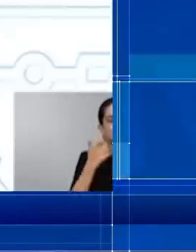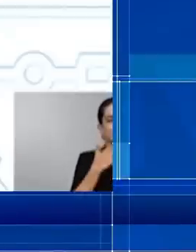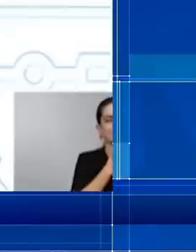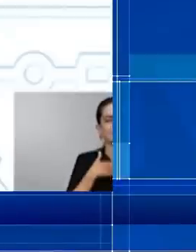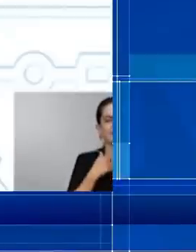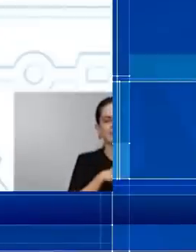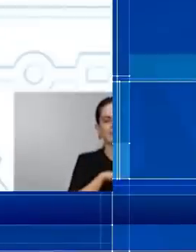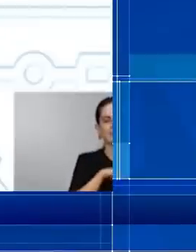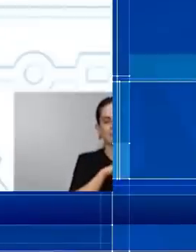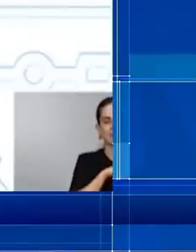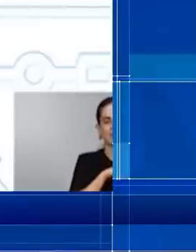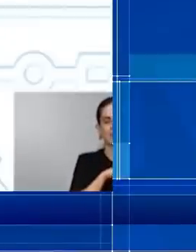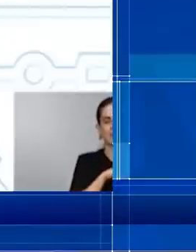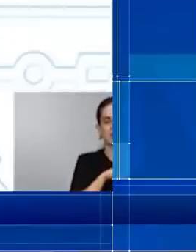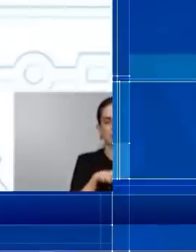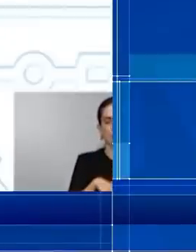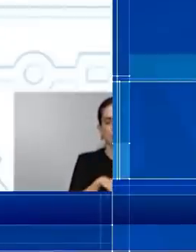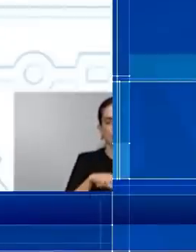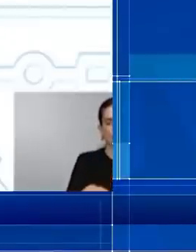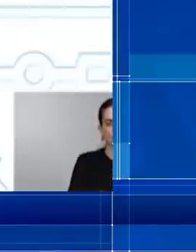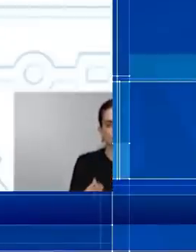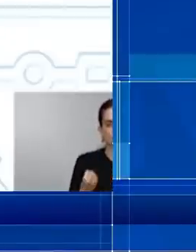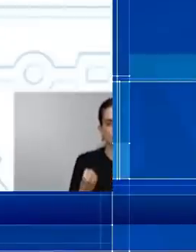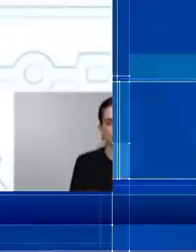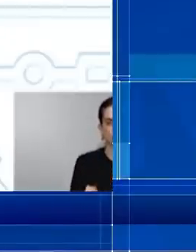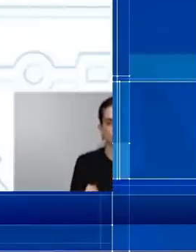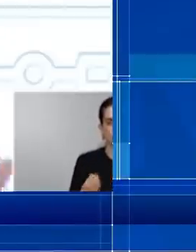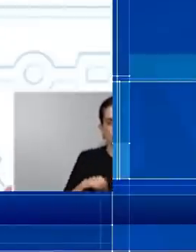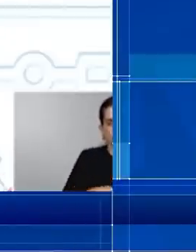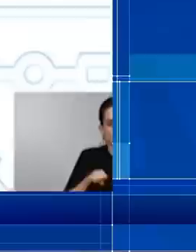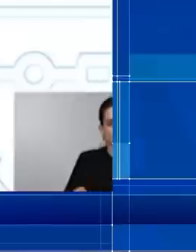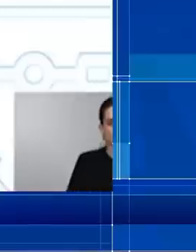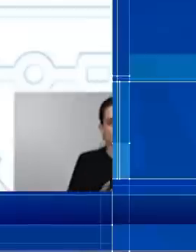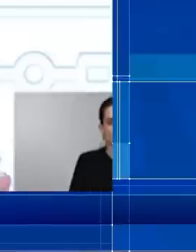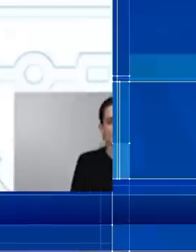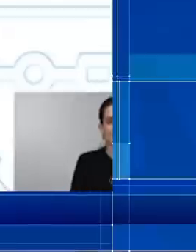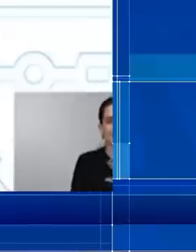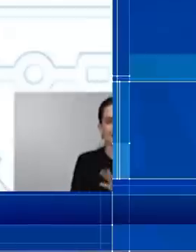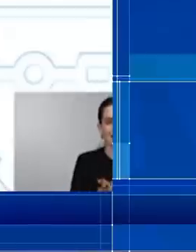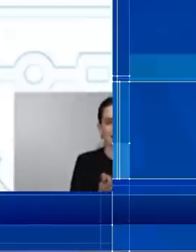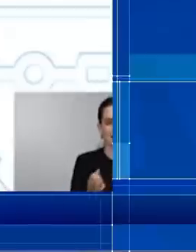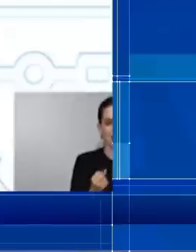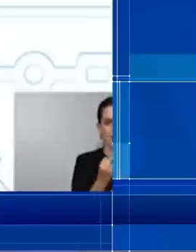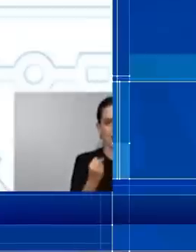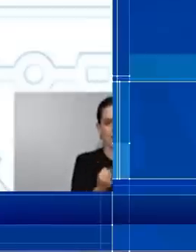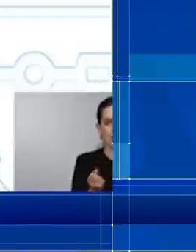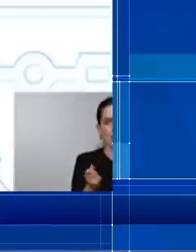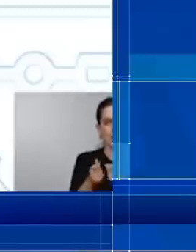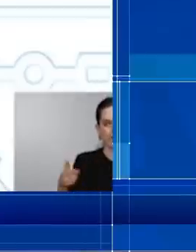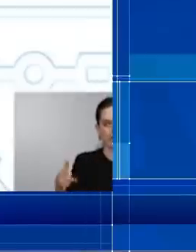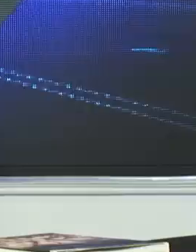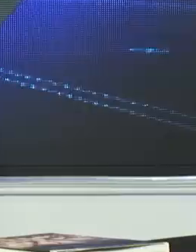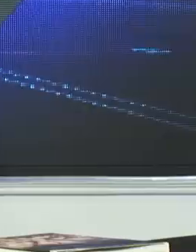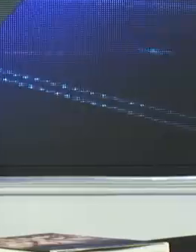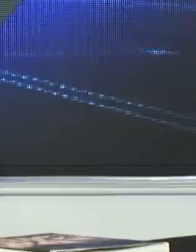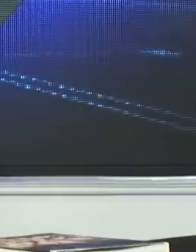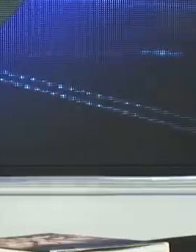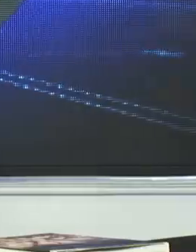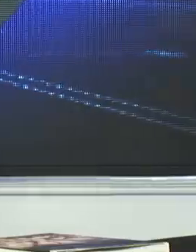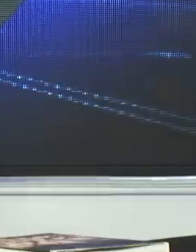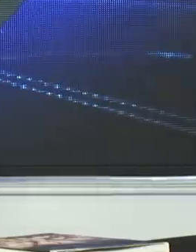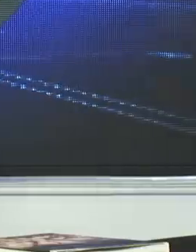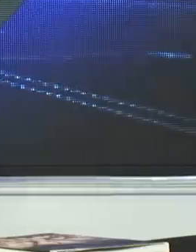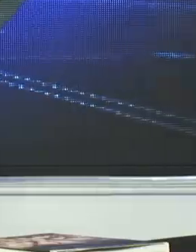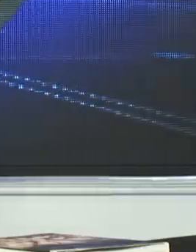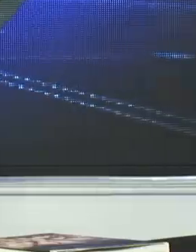bases sólidas en crecimiento y en creación de empleo para mirar al futuro con garantías y con confianza. Y